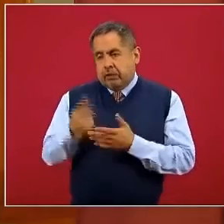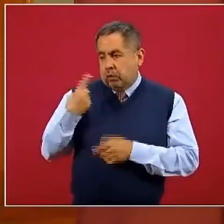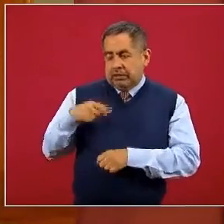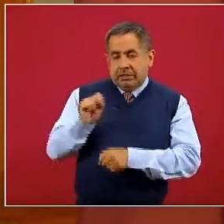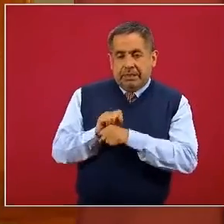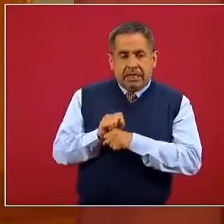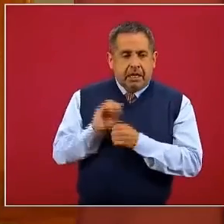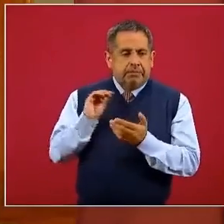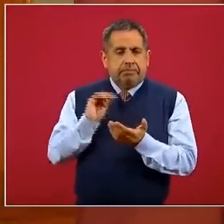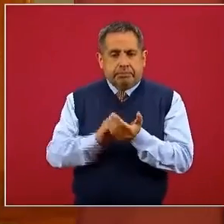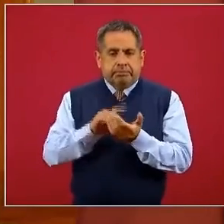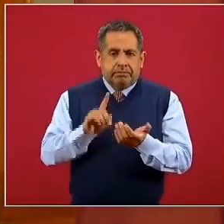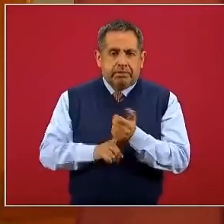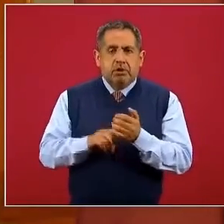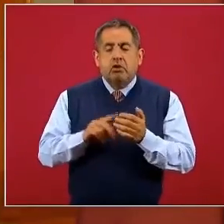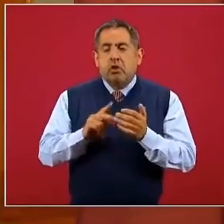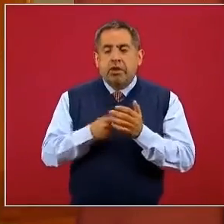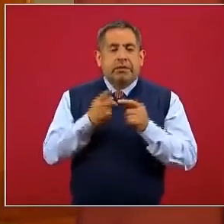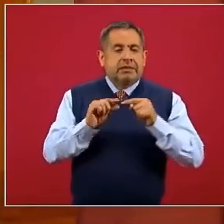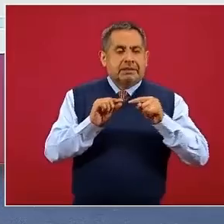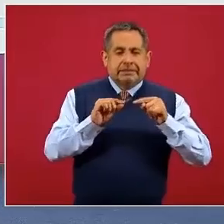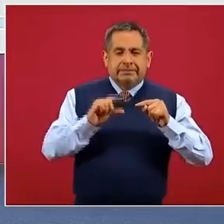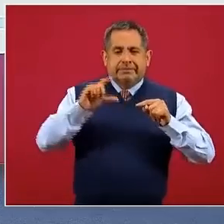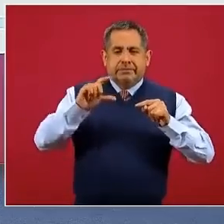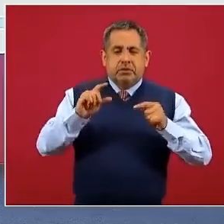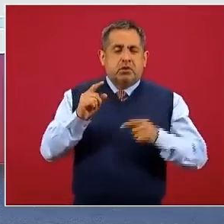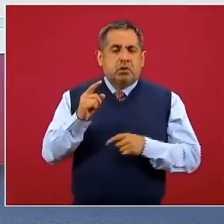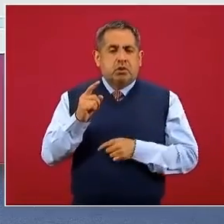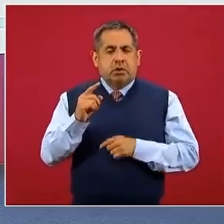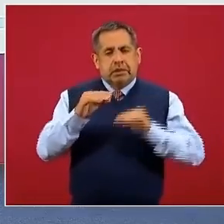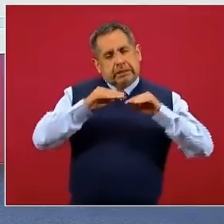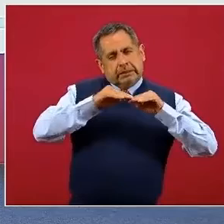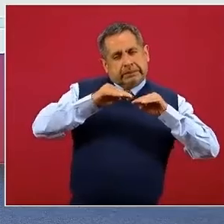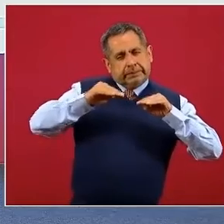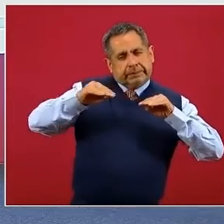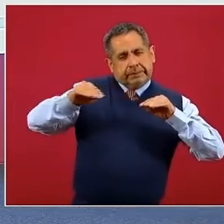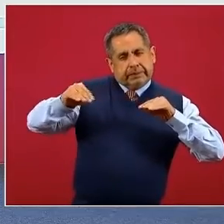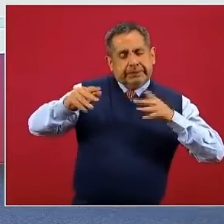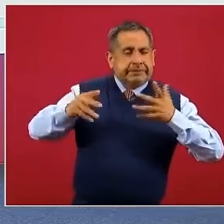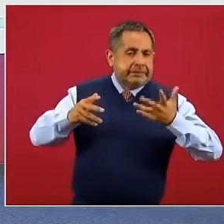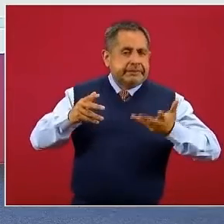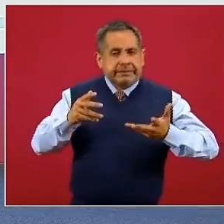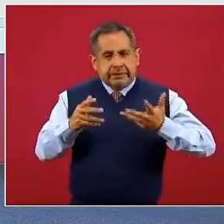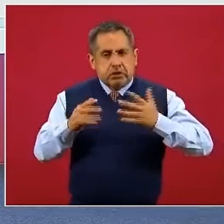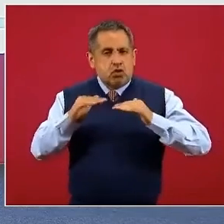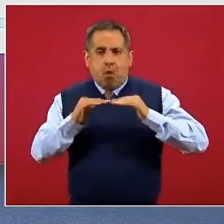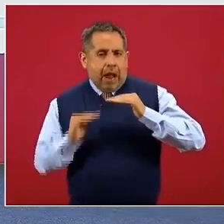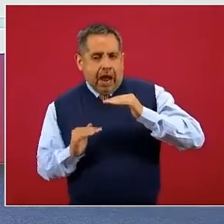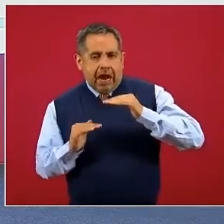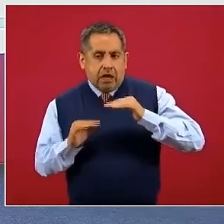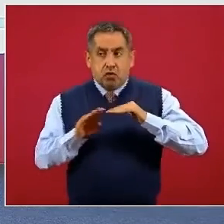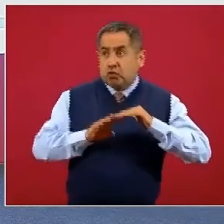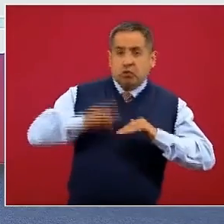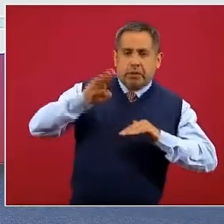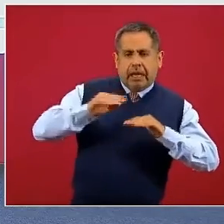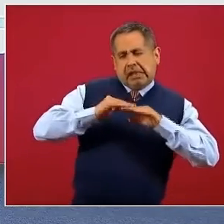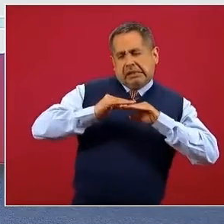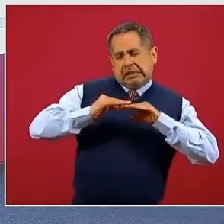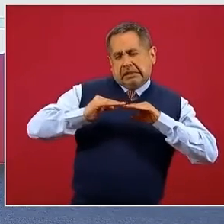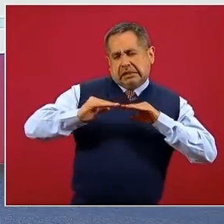semana graficada, ya estamos nuevamente en el comportamiento de una meseta. Aunque ese incremento, si podemos ver